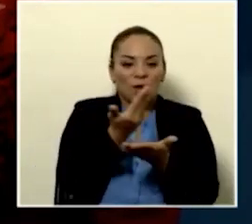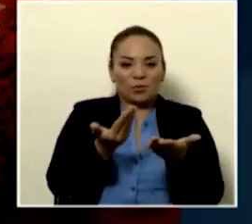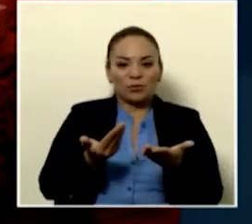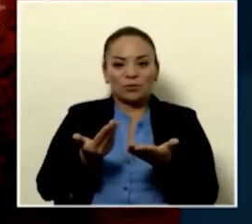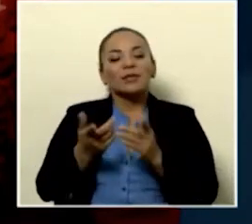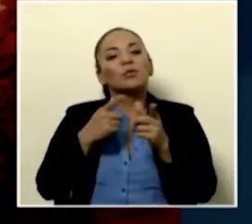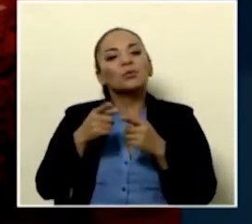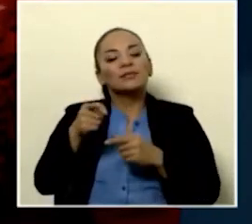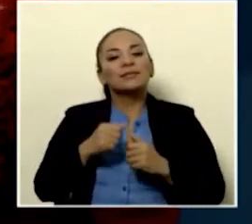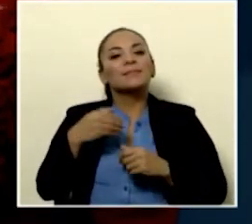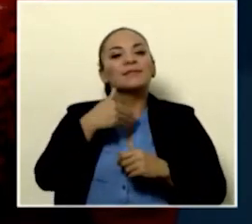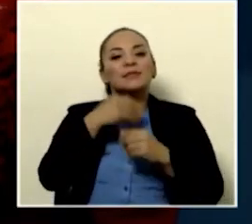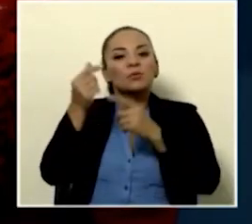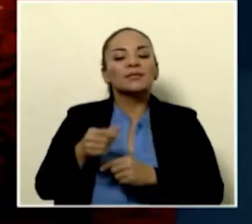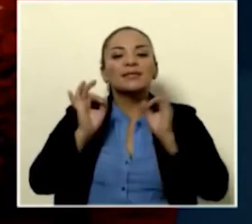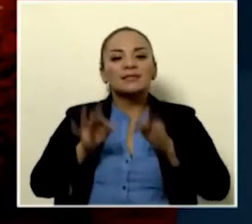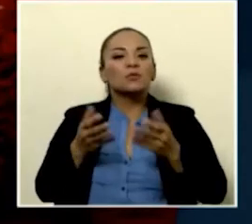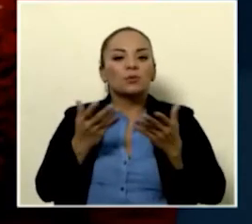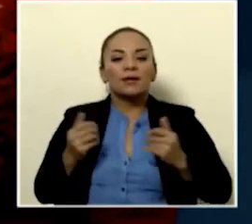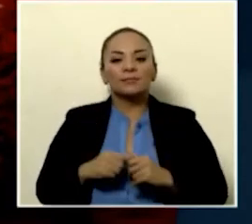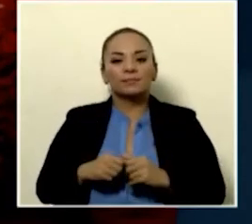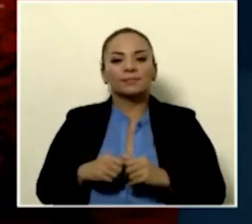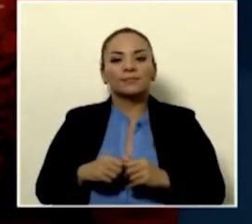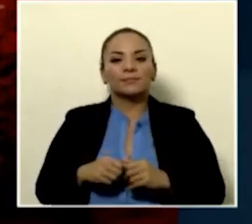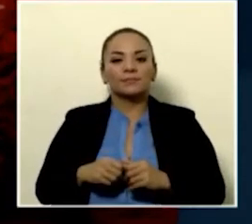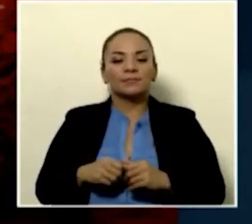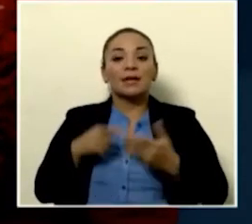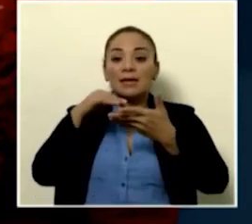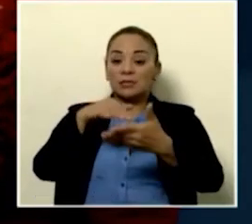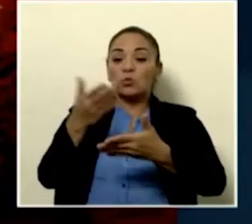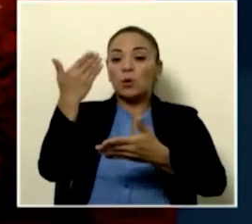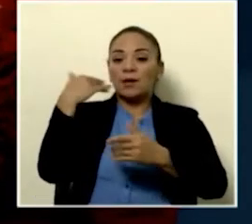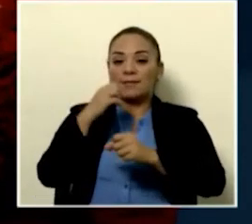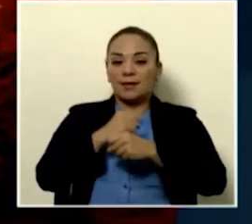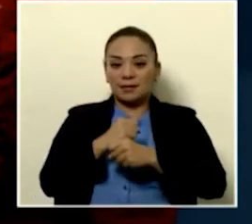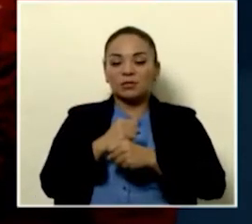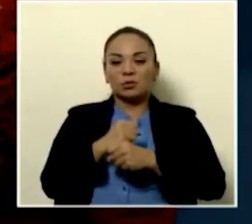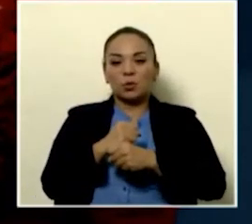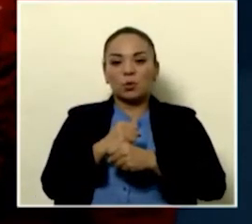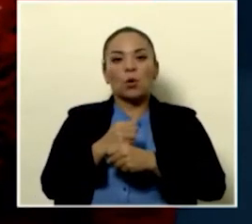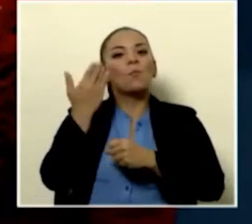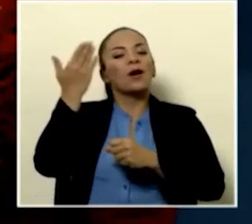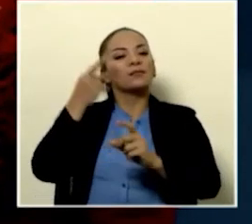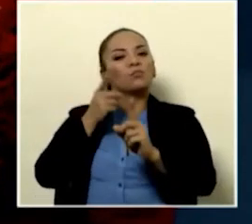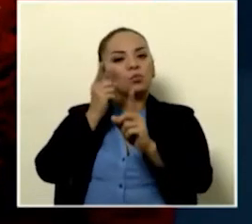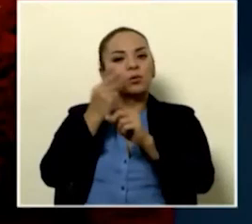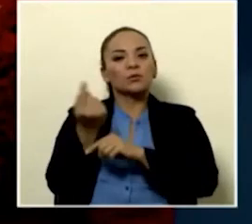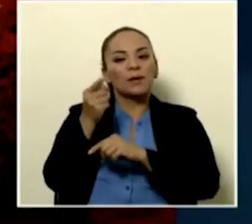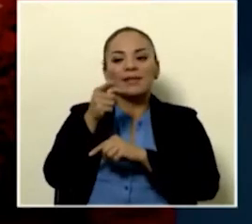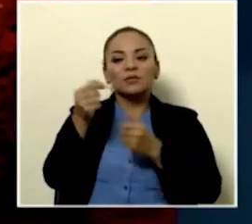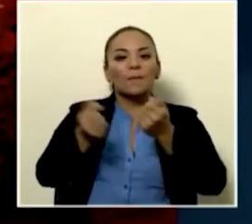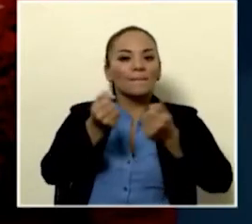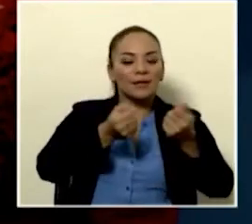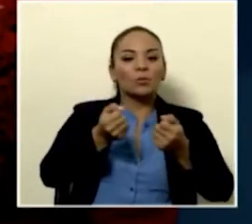sentido, lo que el Ministerio de Hacienda decidió fue descartar el estudio que se había hecho porque era puntual solamente para esos